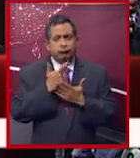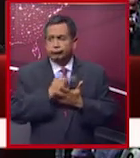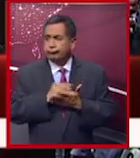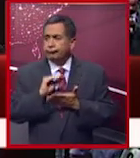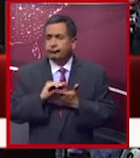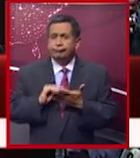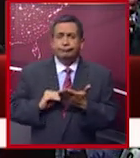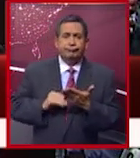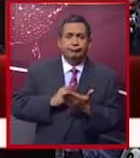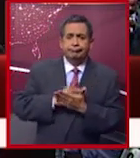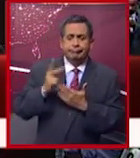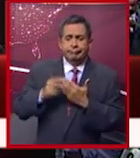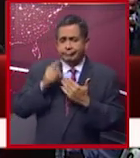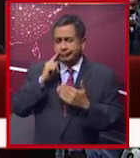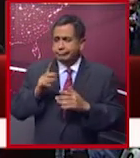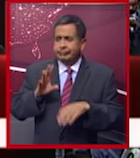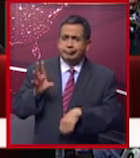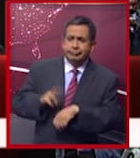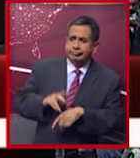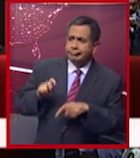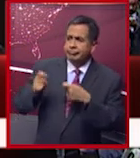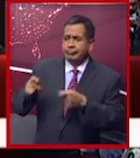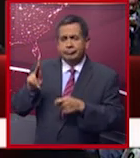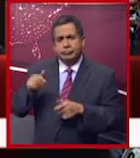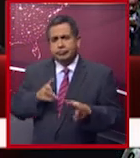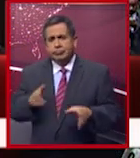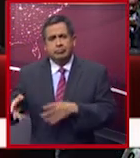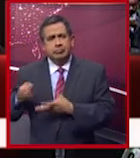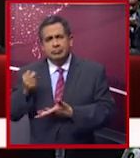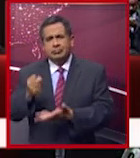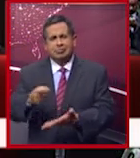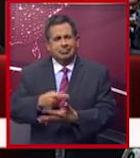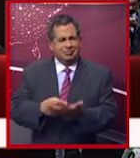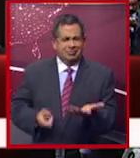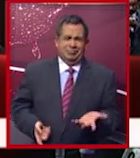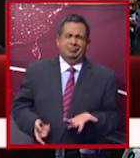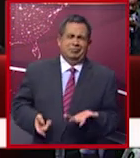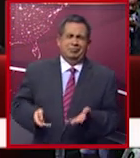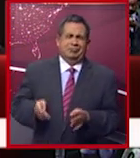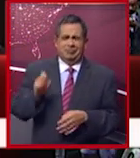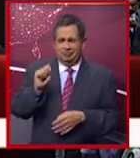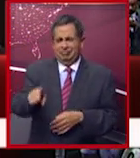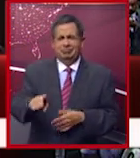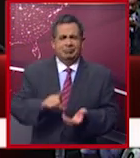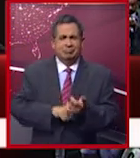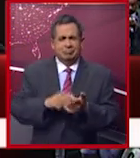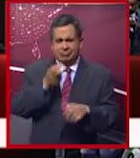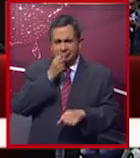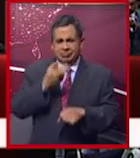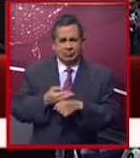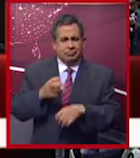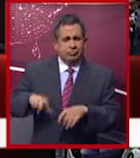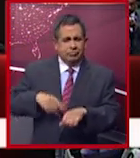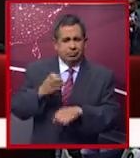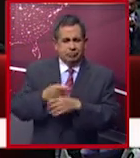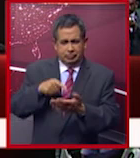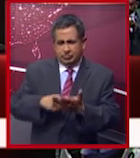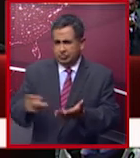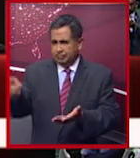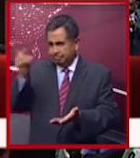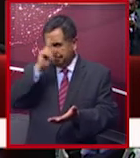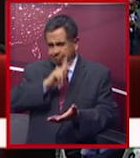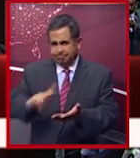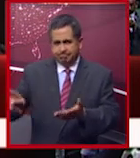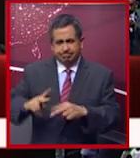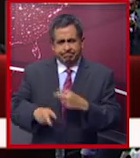registrar programas, para autorizar planes, para manejar presupuesto, de tal manera que es peor la omisión que la acción que se